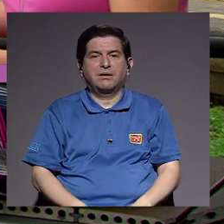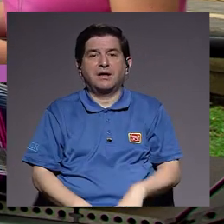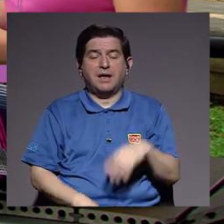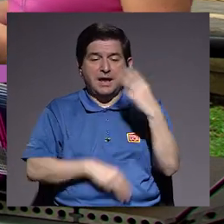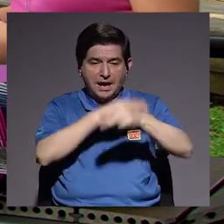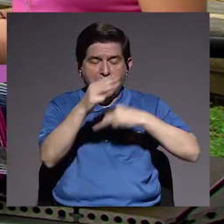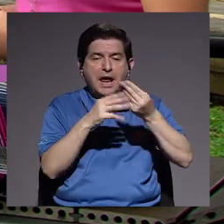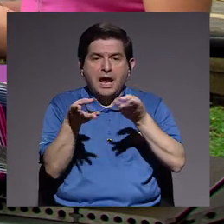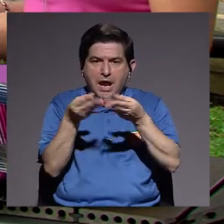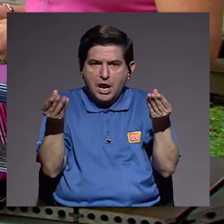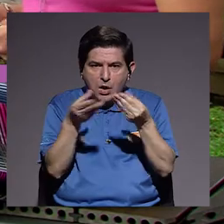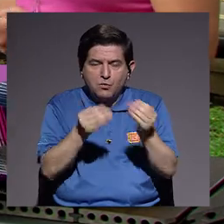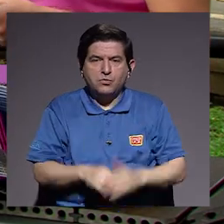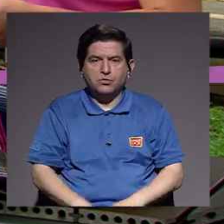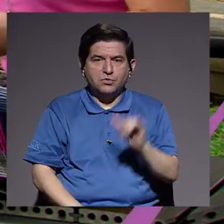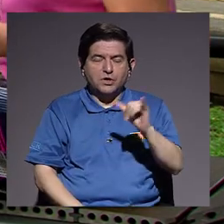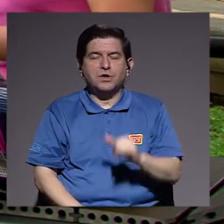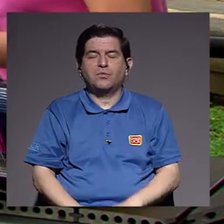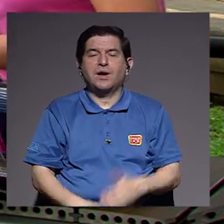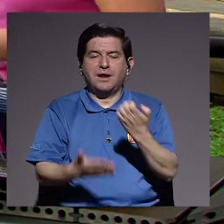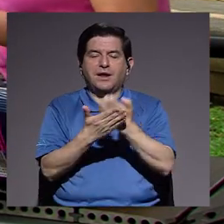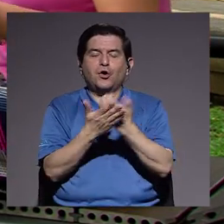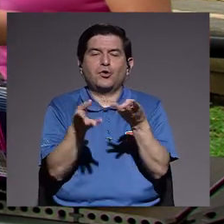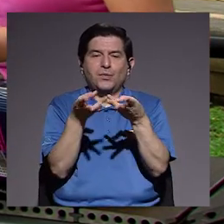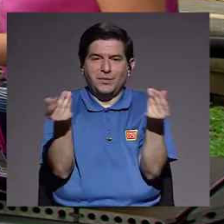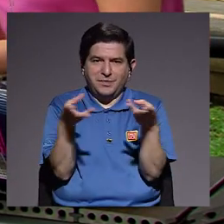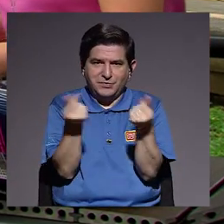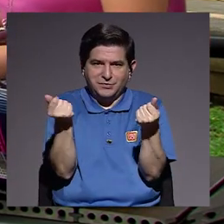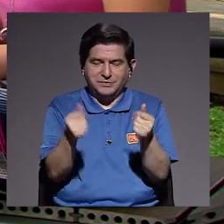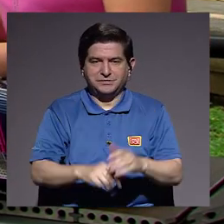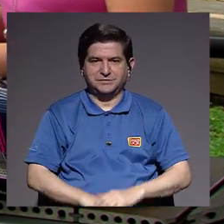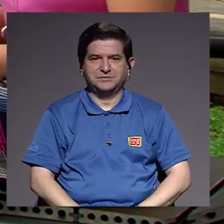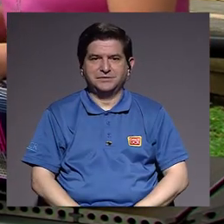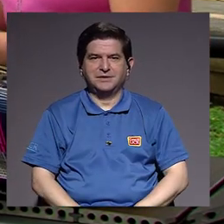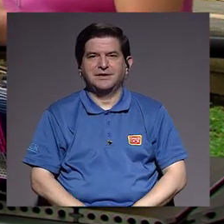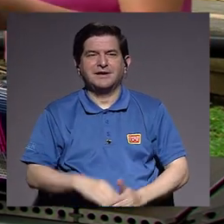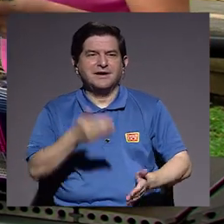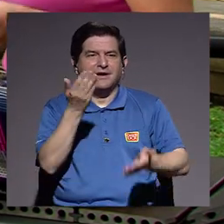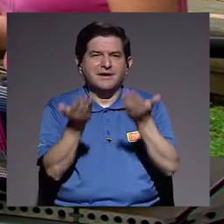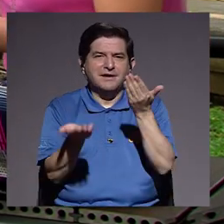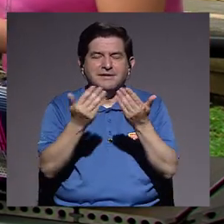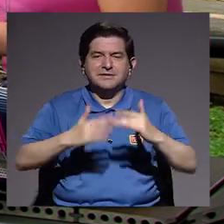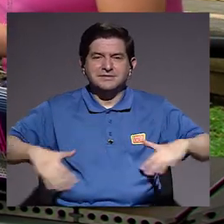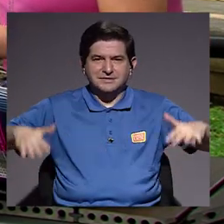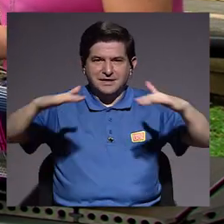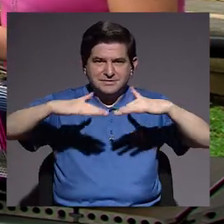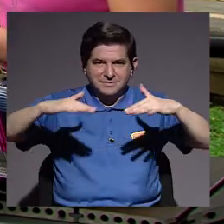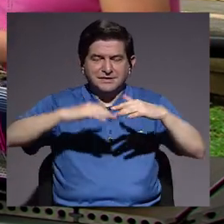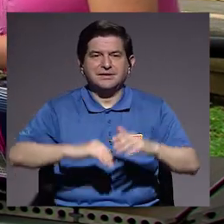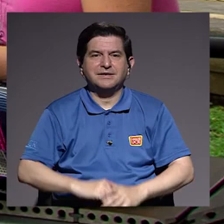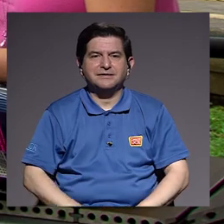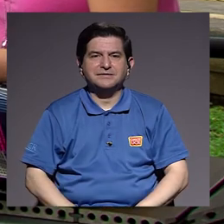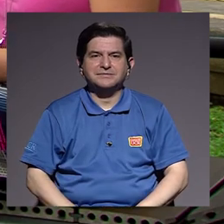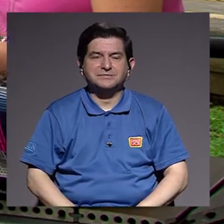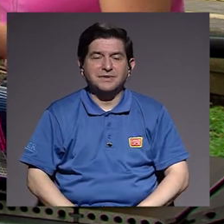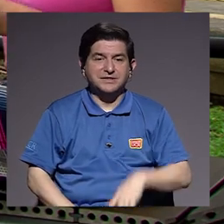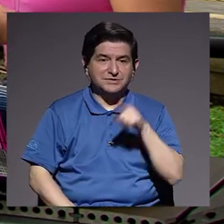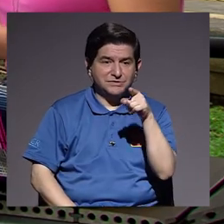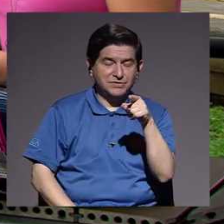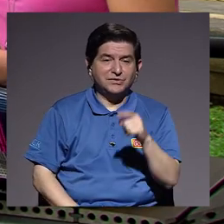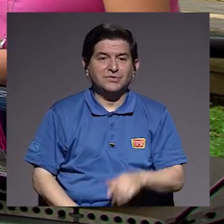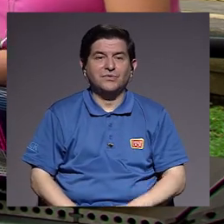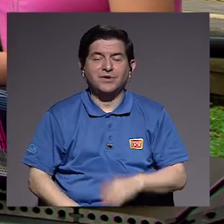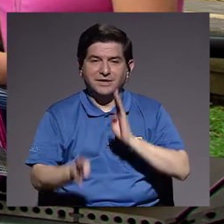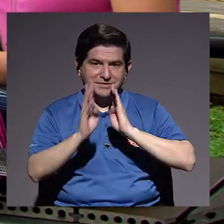economía en la que estamos. Y bueno, que es un poco uh-huh. el espacio que hemos querido pues dar, ¿verdad? Con esta conversación, ¿verdad?